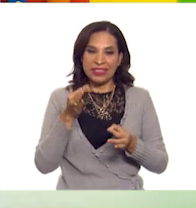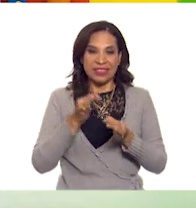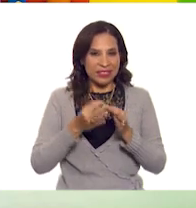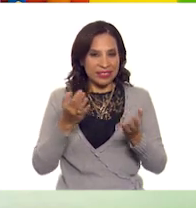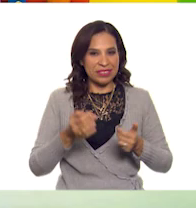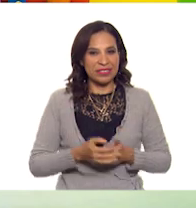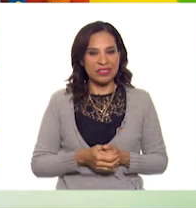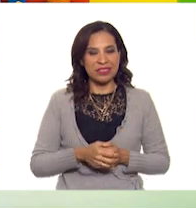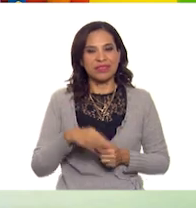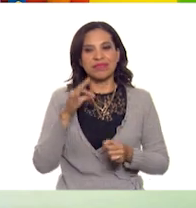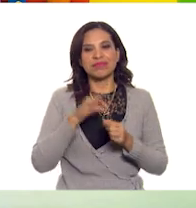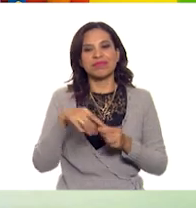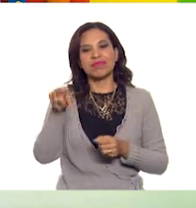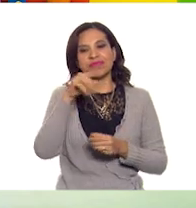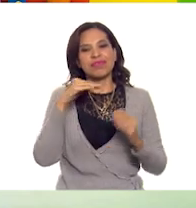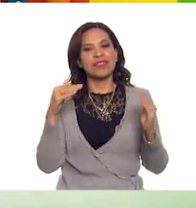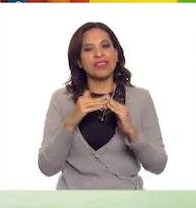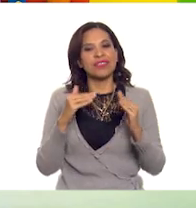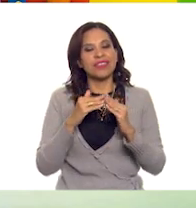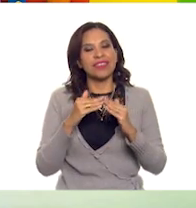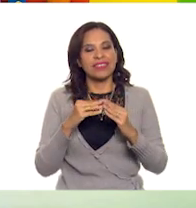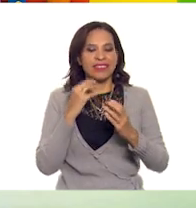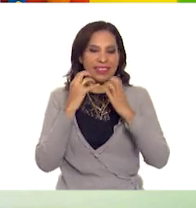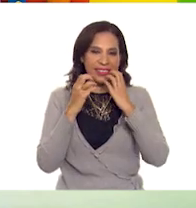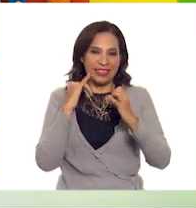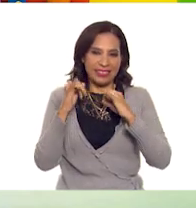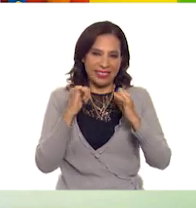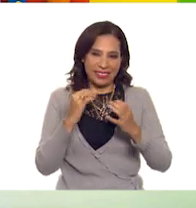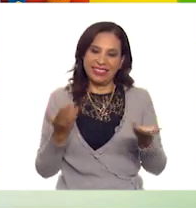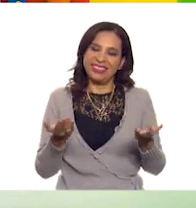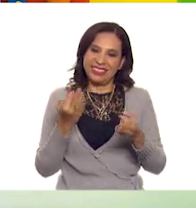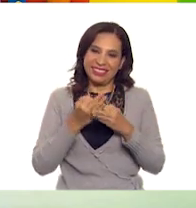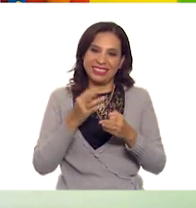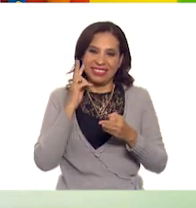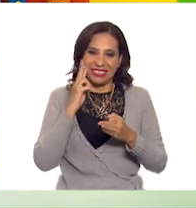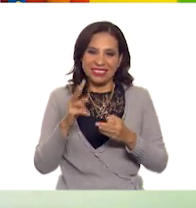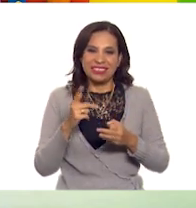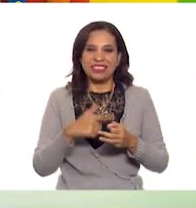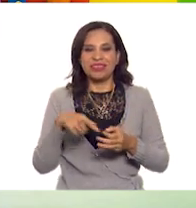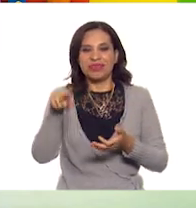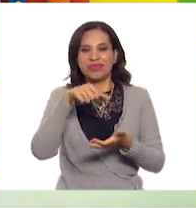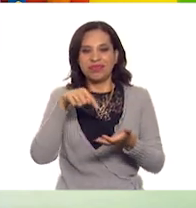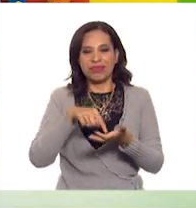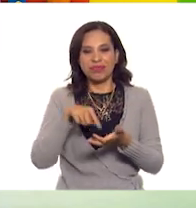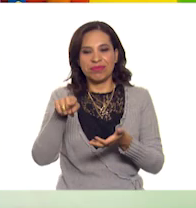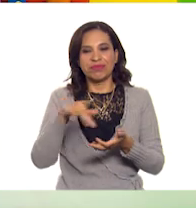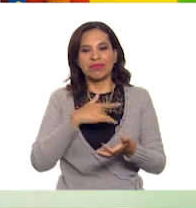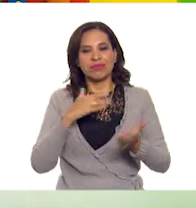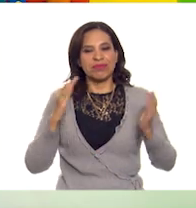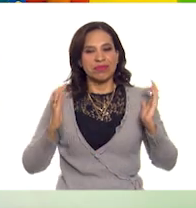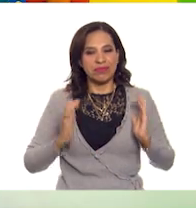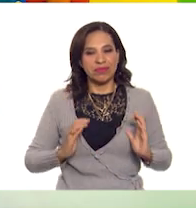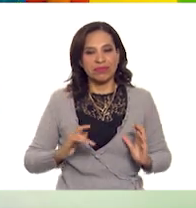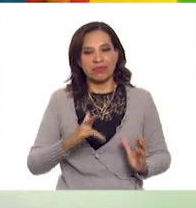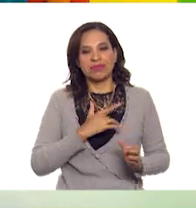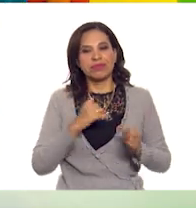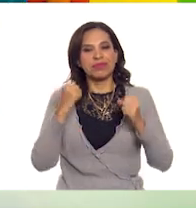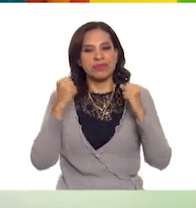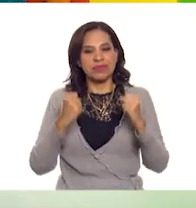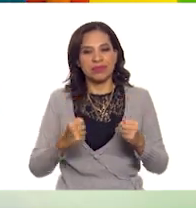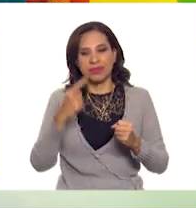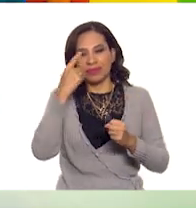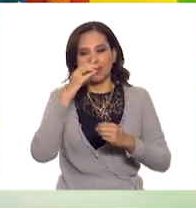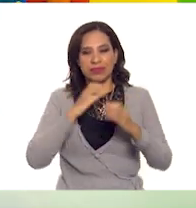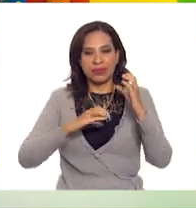que sí! ¿Listas y listos en casa? ¡Sí! Pues no se diga más, busca un espacio donde estés cómodo y seas seguro